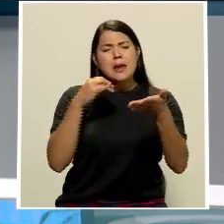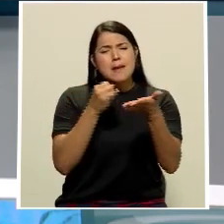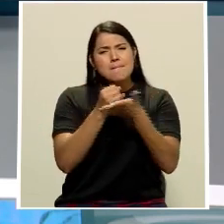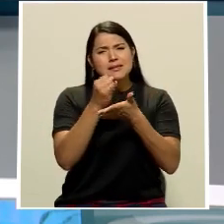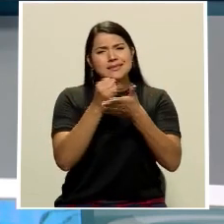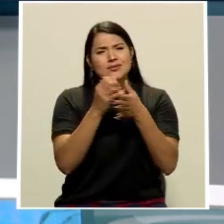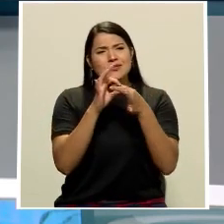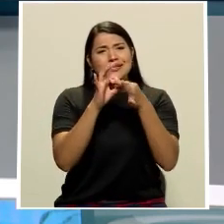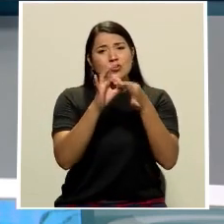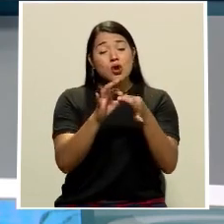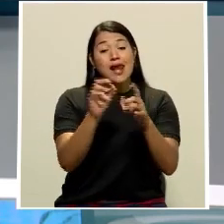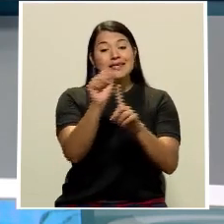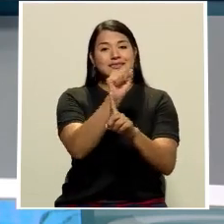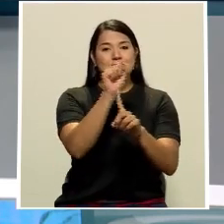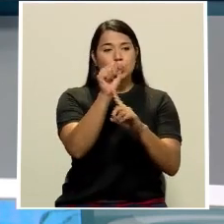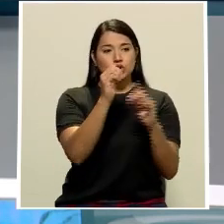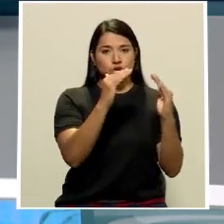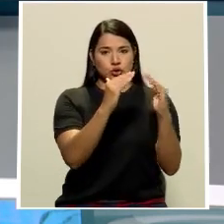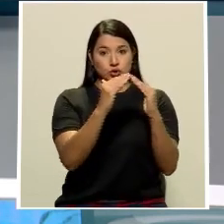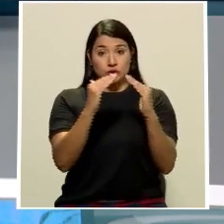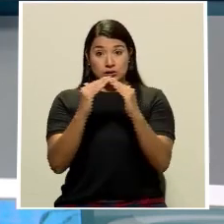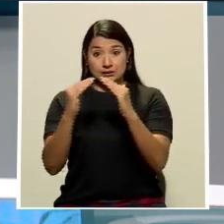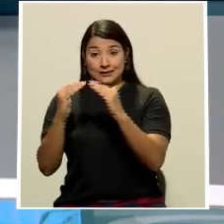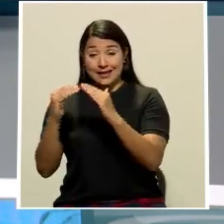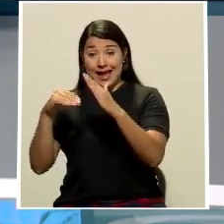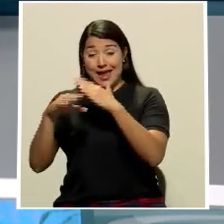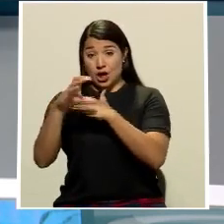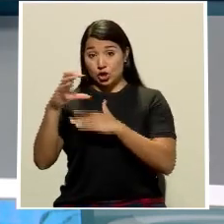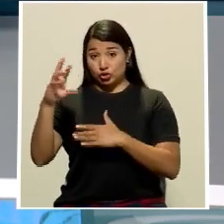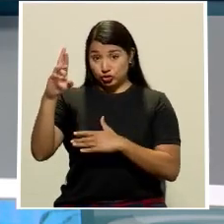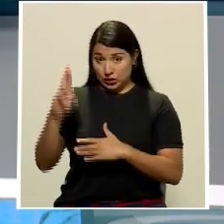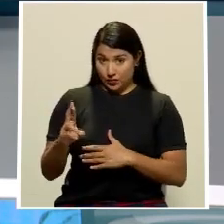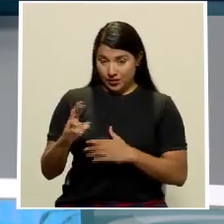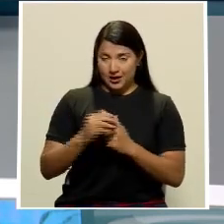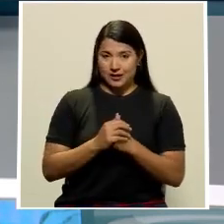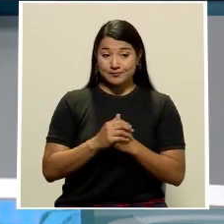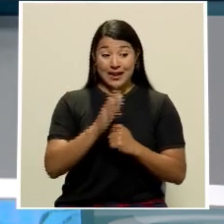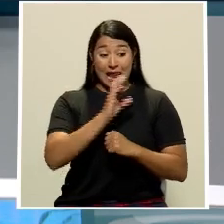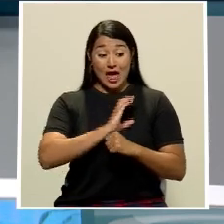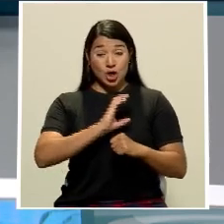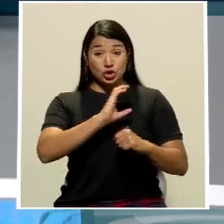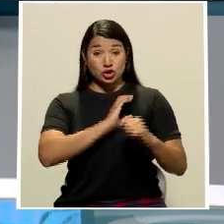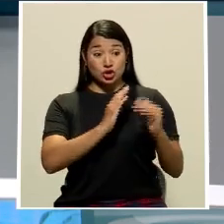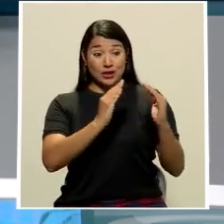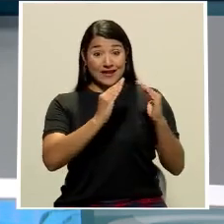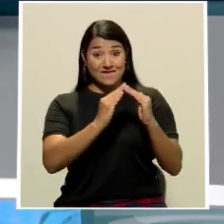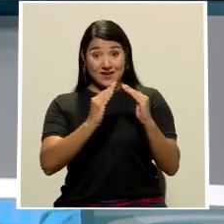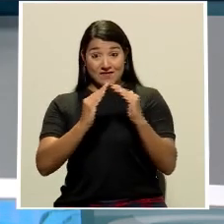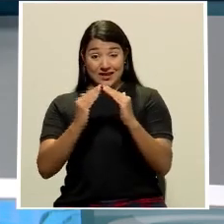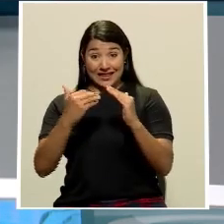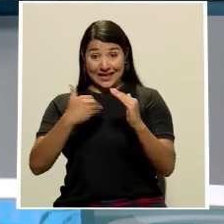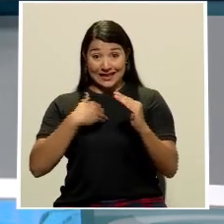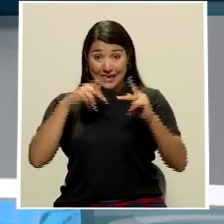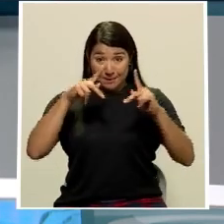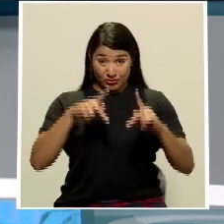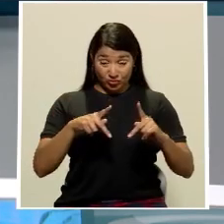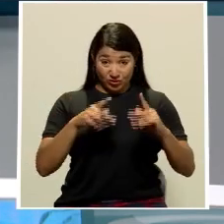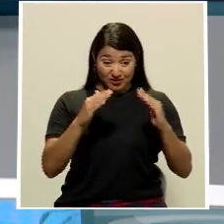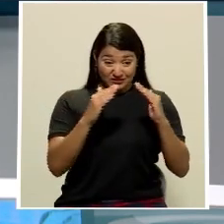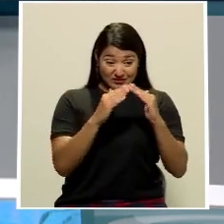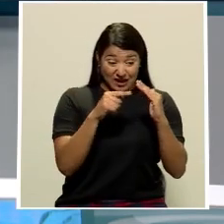vivienda urbana en Costa Rica. Precisamente, las condiciones de vivienda de las personas, el